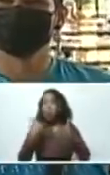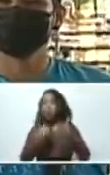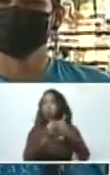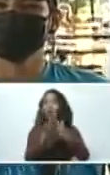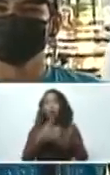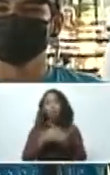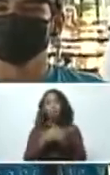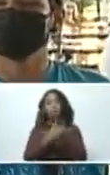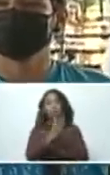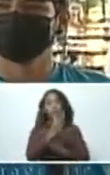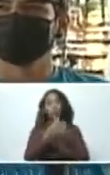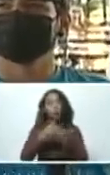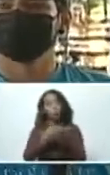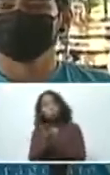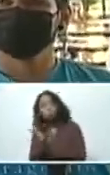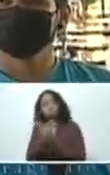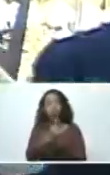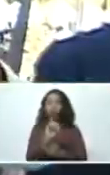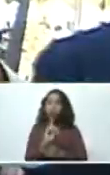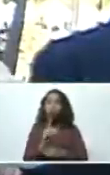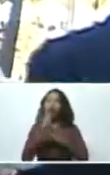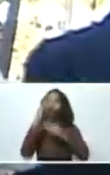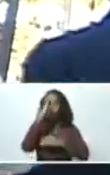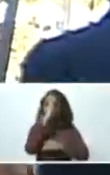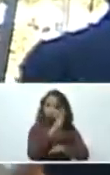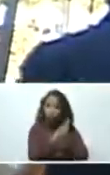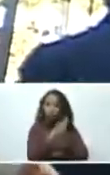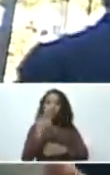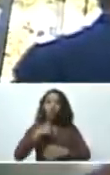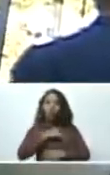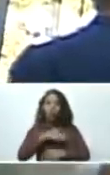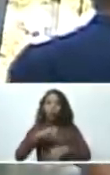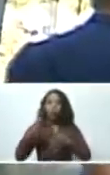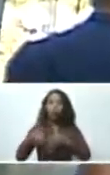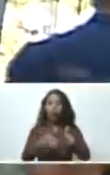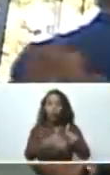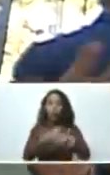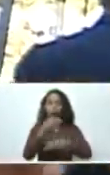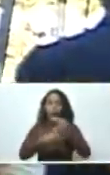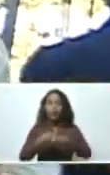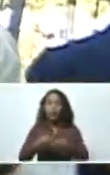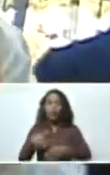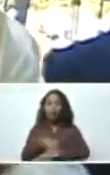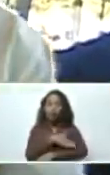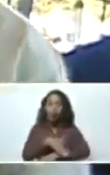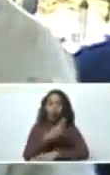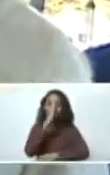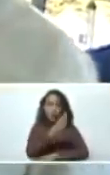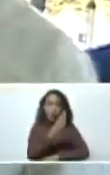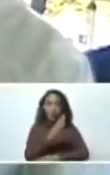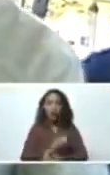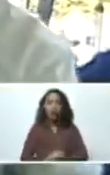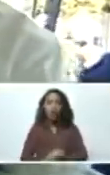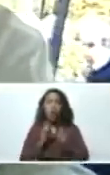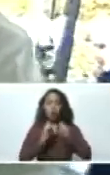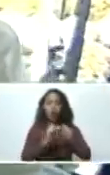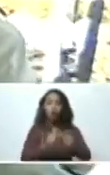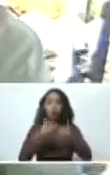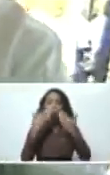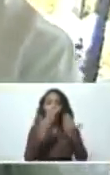camino verdadero, el camino propio, nuestro camino, por coger vereda. No lo dejemos. Sigamos, este es el